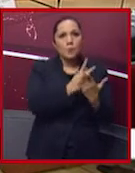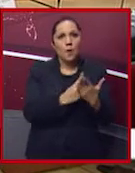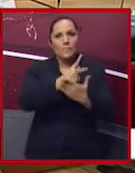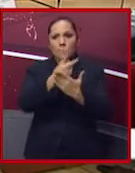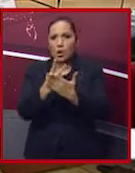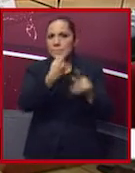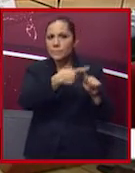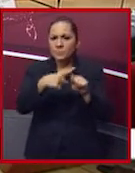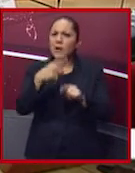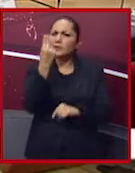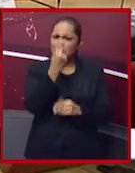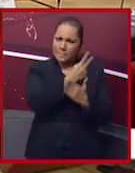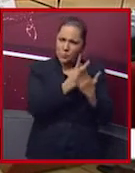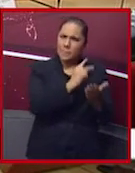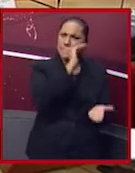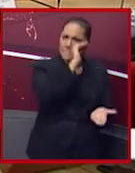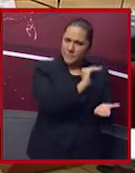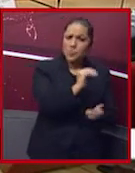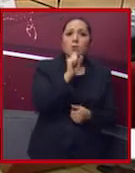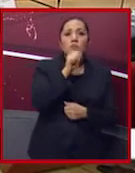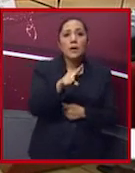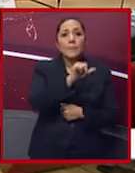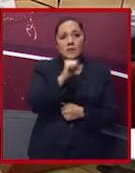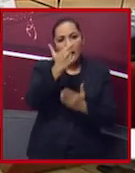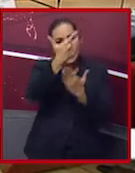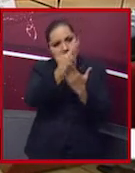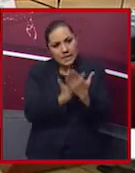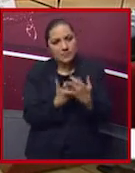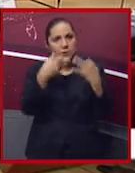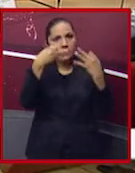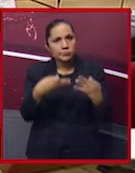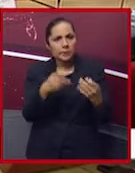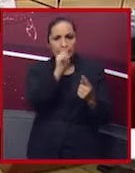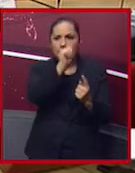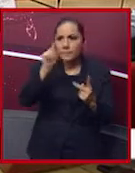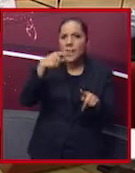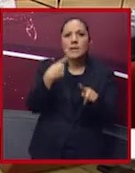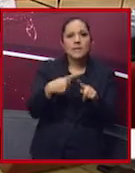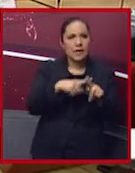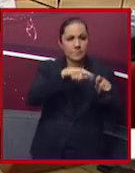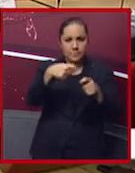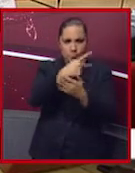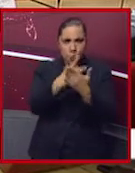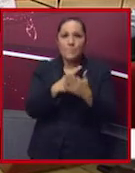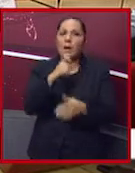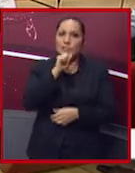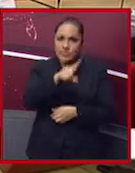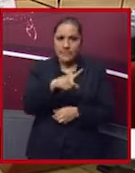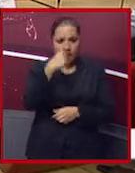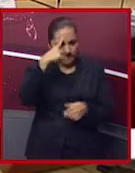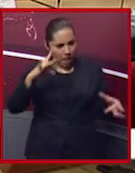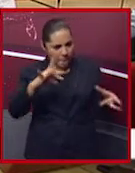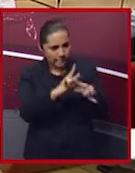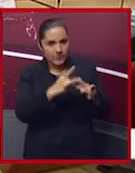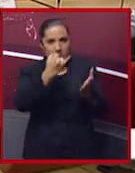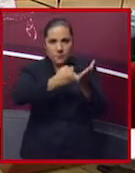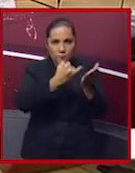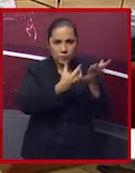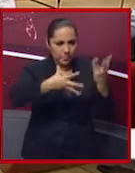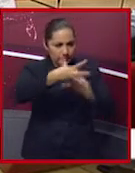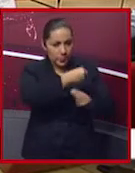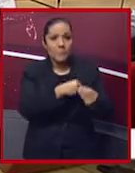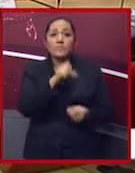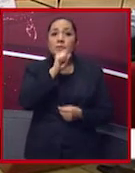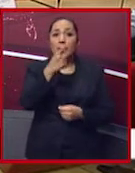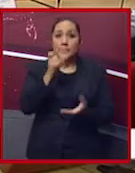la implementación de un padrón de beneficiarios con una perspectiva fiscal, así como el redireccionamiento del gasto con enfoque